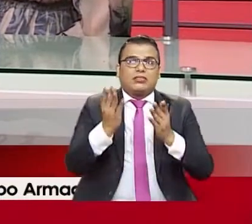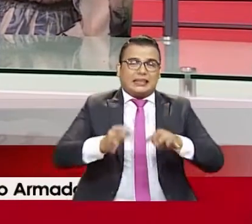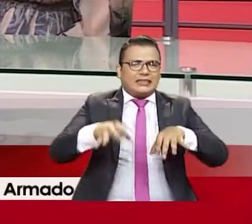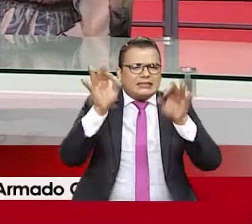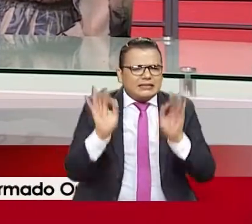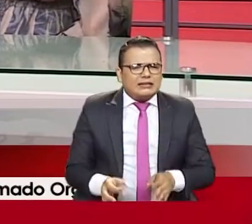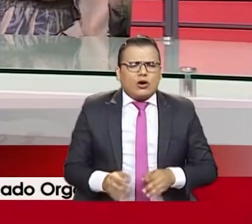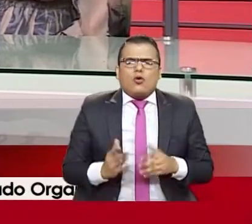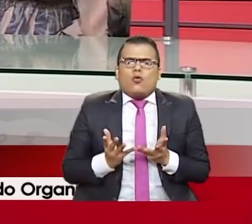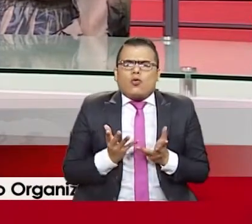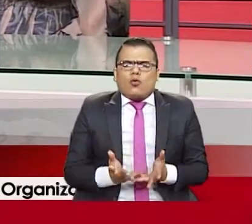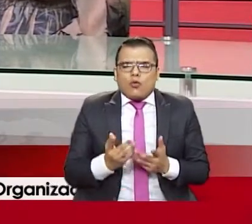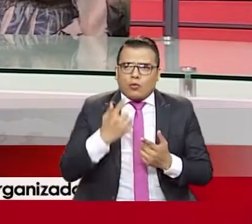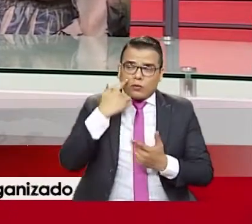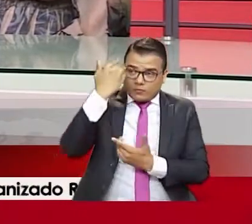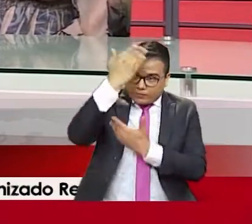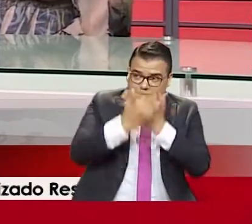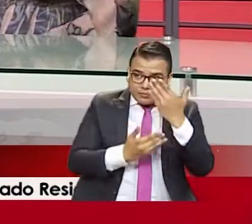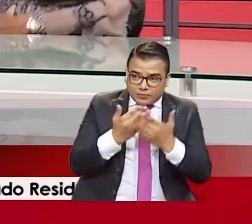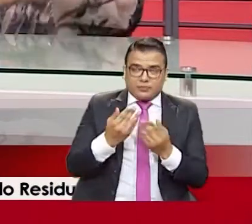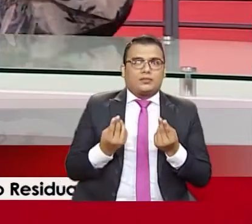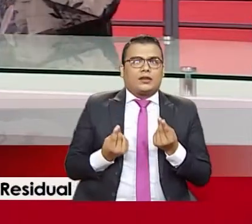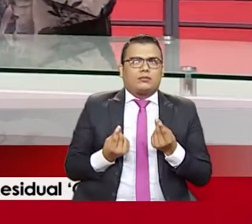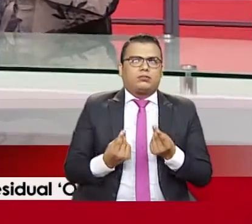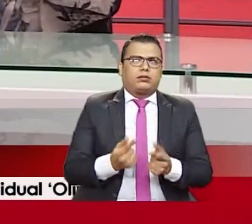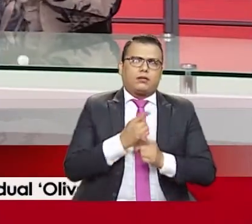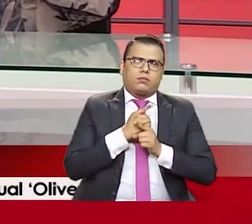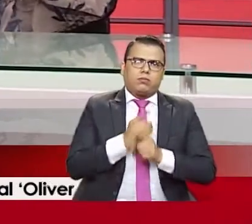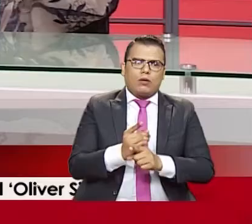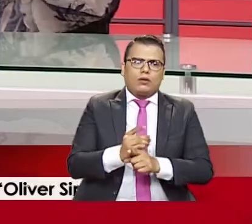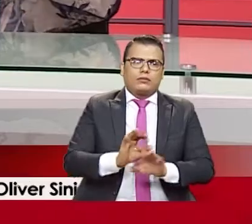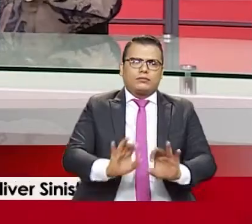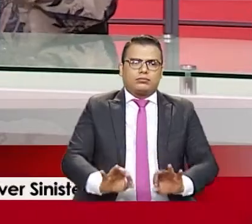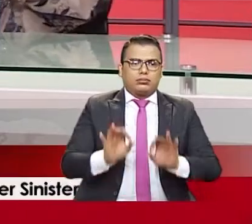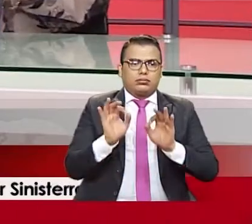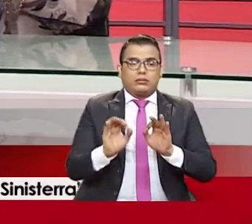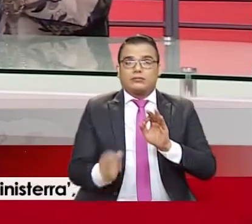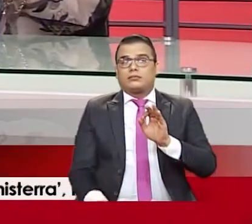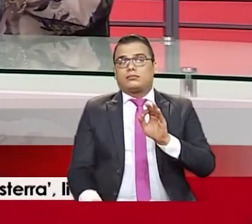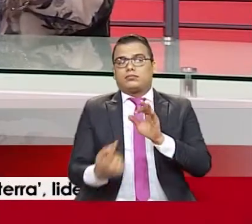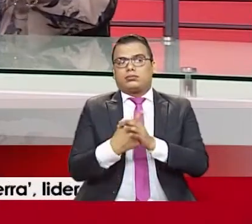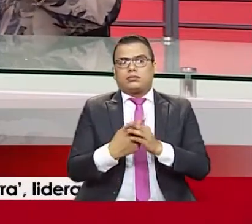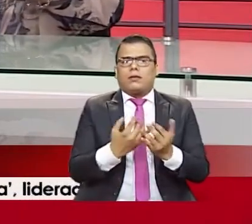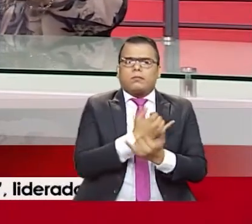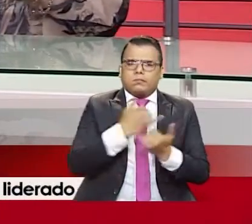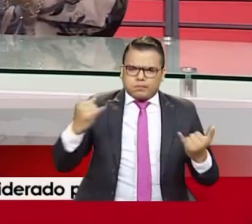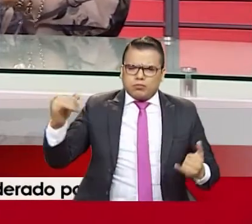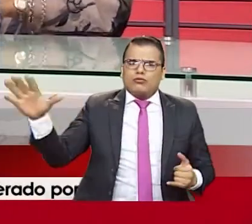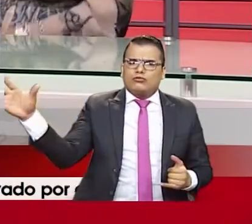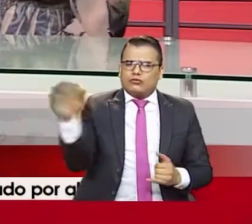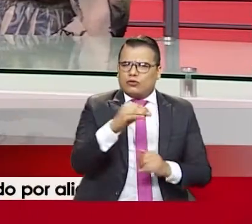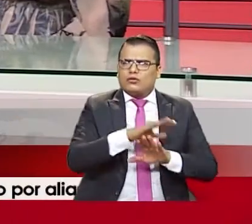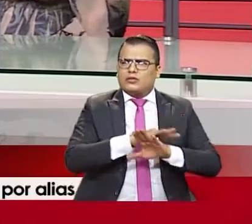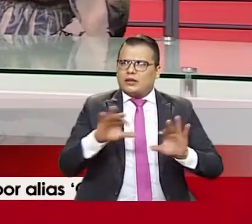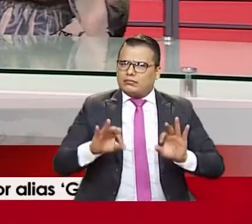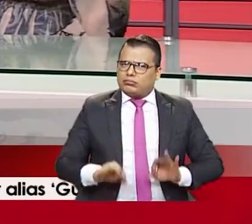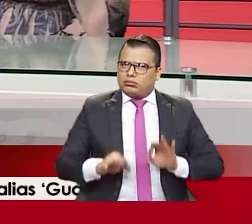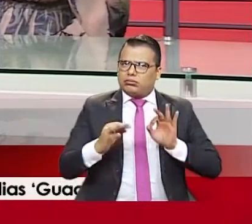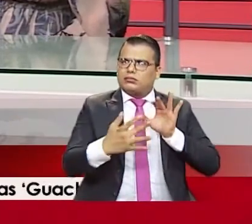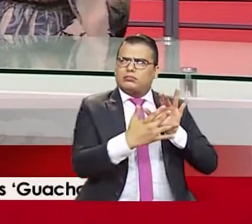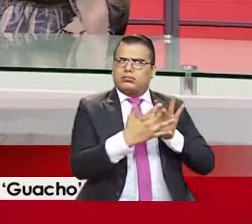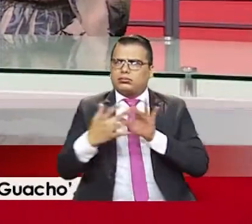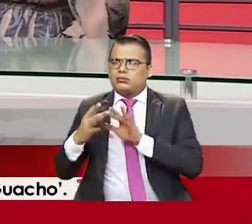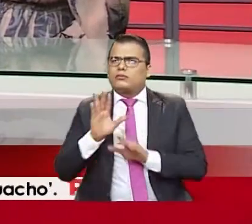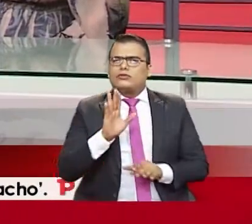crecimiento en el sector y más rápido vamos a poder volver a impulsar a que todos los colombianos estemos conectados dentro de su virtud